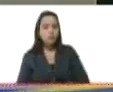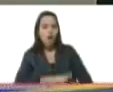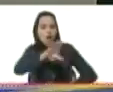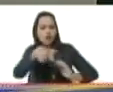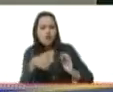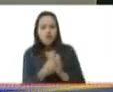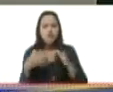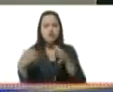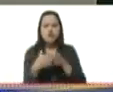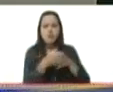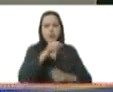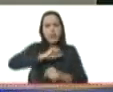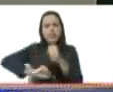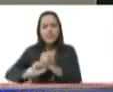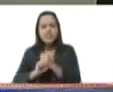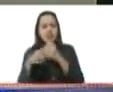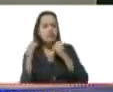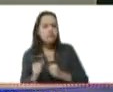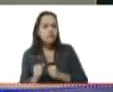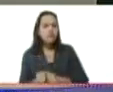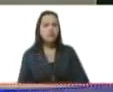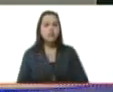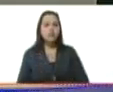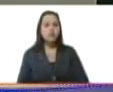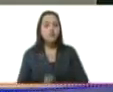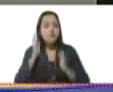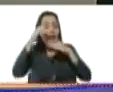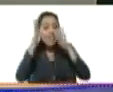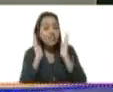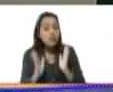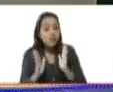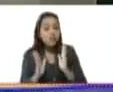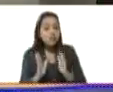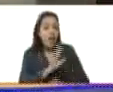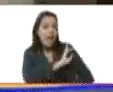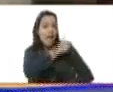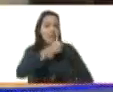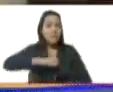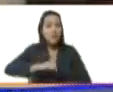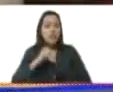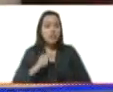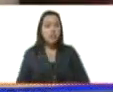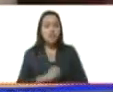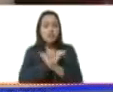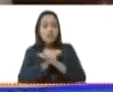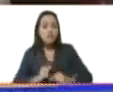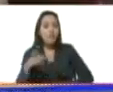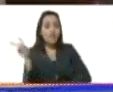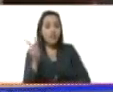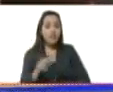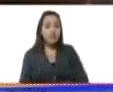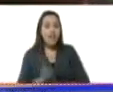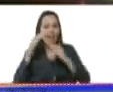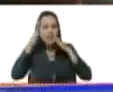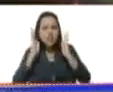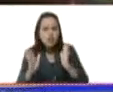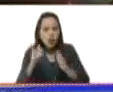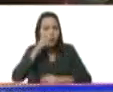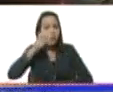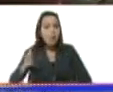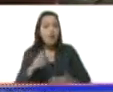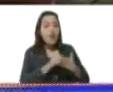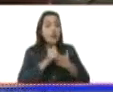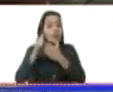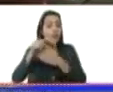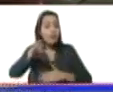órganos de defensa, de seguridad, oído a todos los jefes policiales, militares del país, oído a todo el pueblo, a los líderes